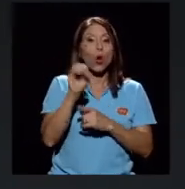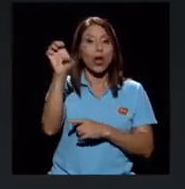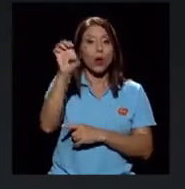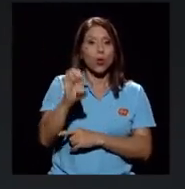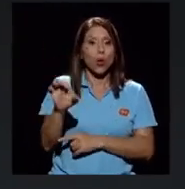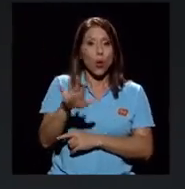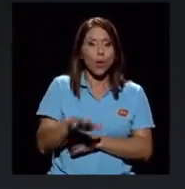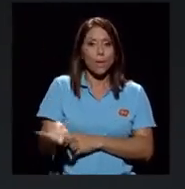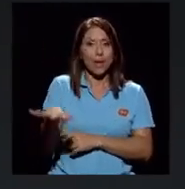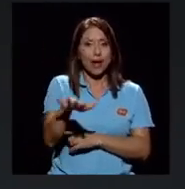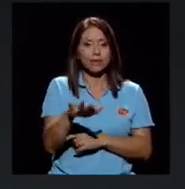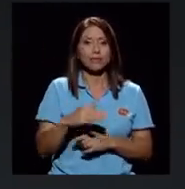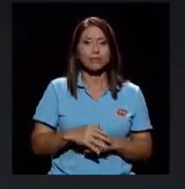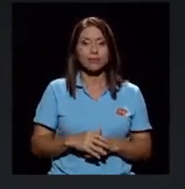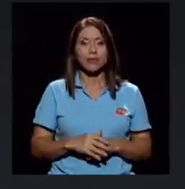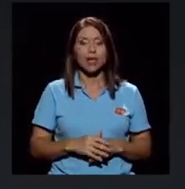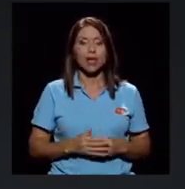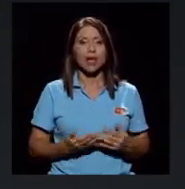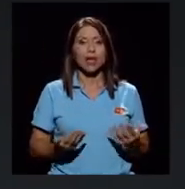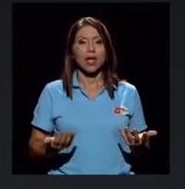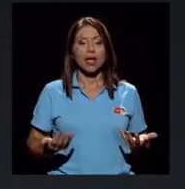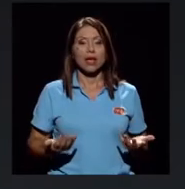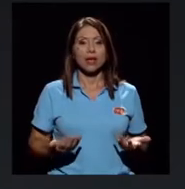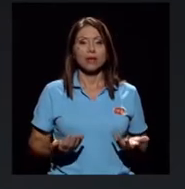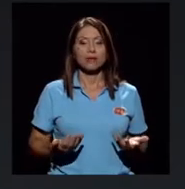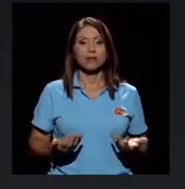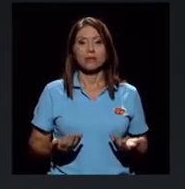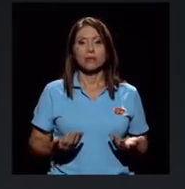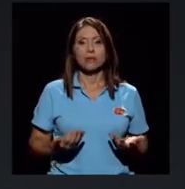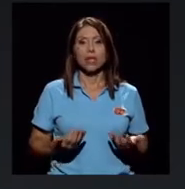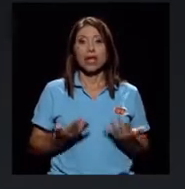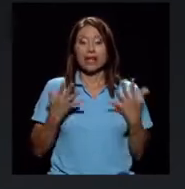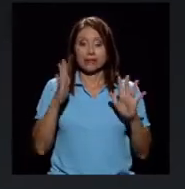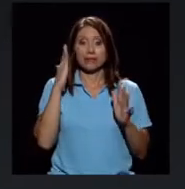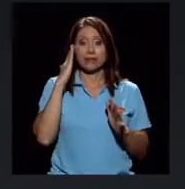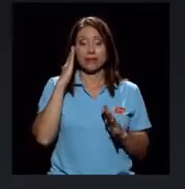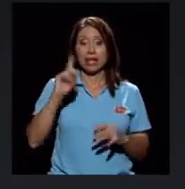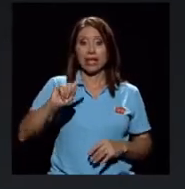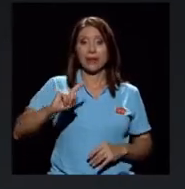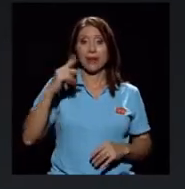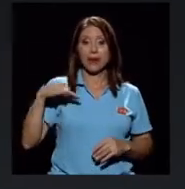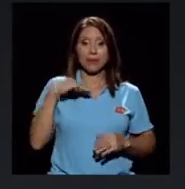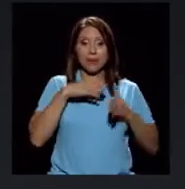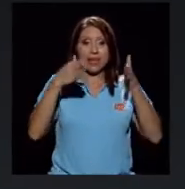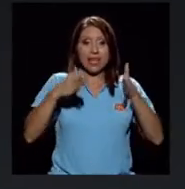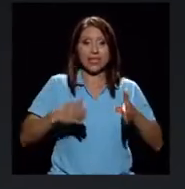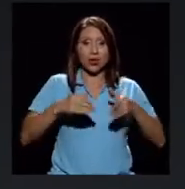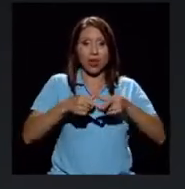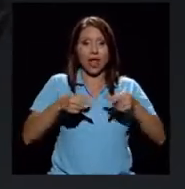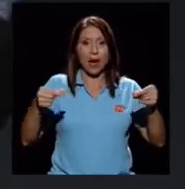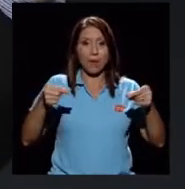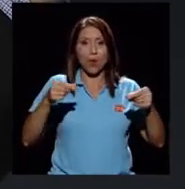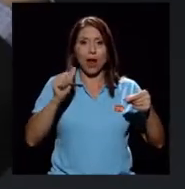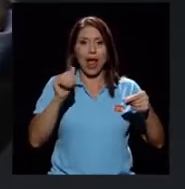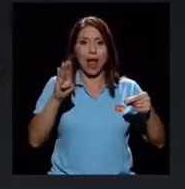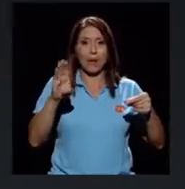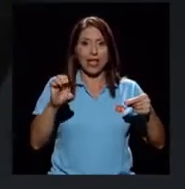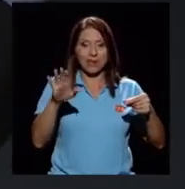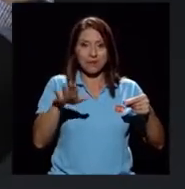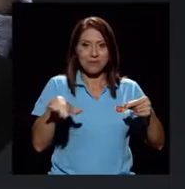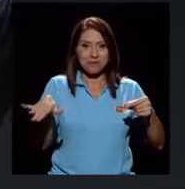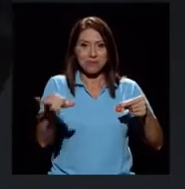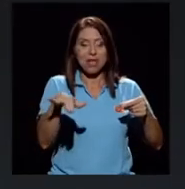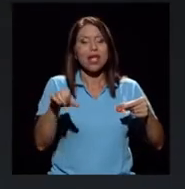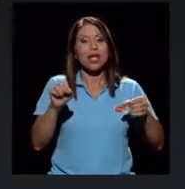que el primer ministro de japón ave que podría